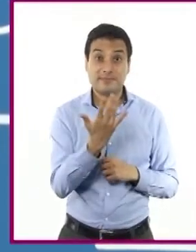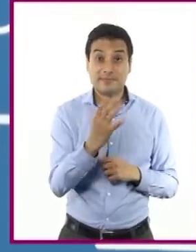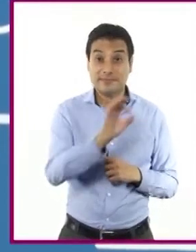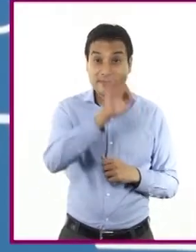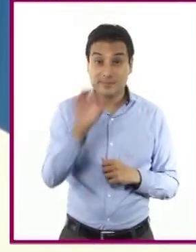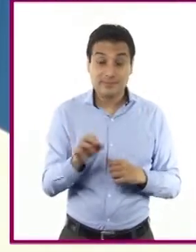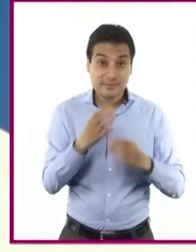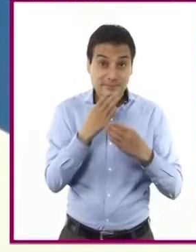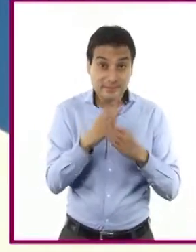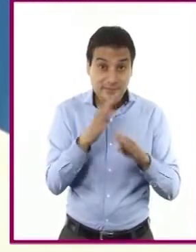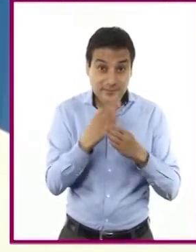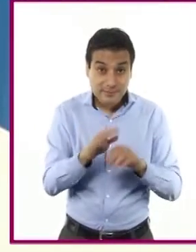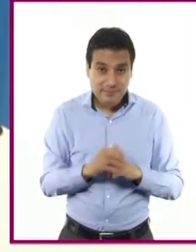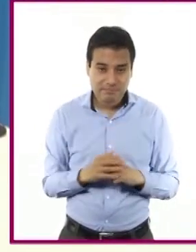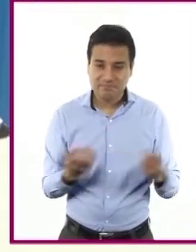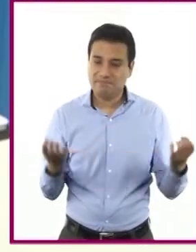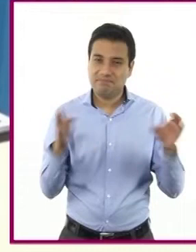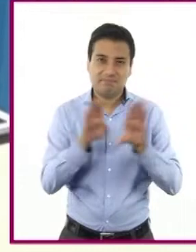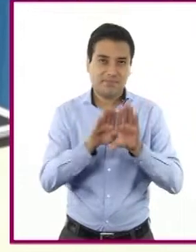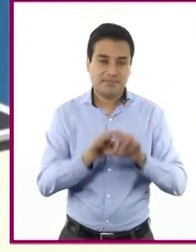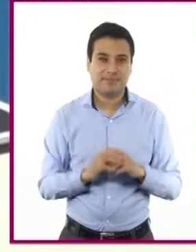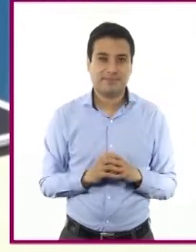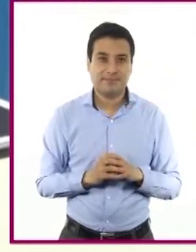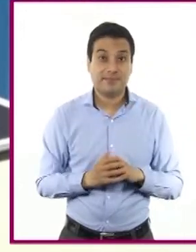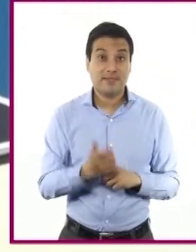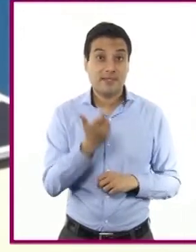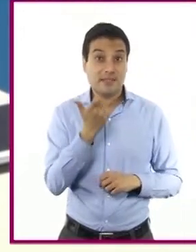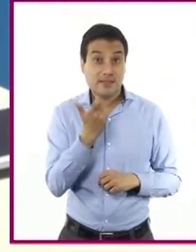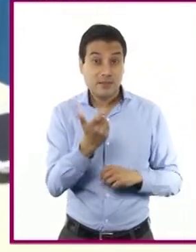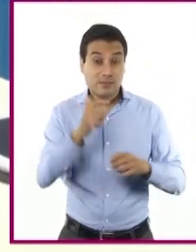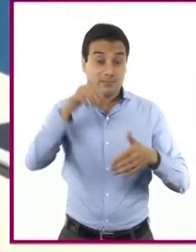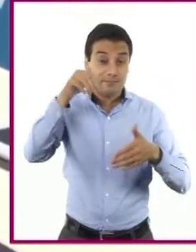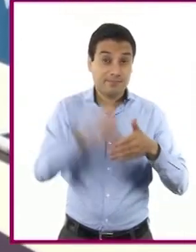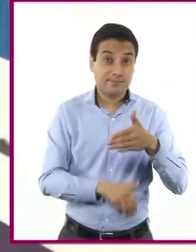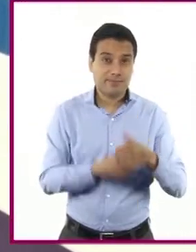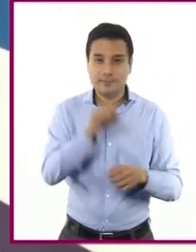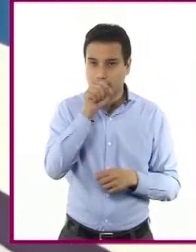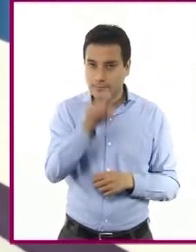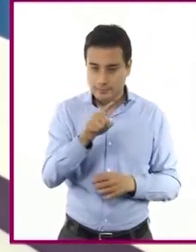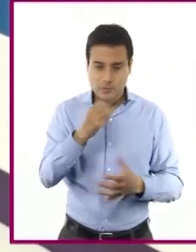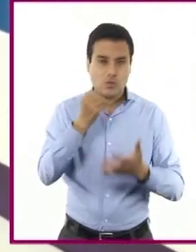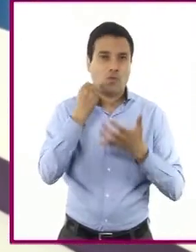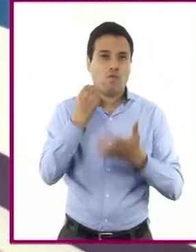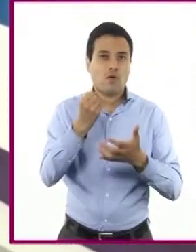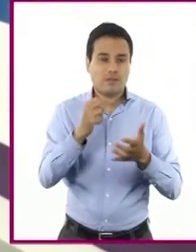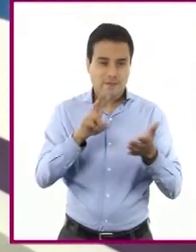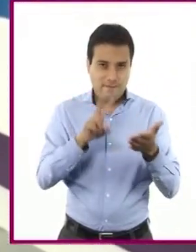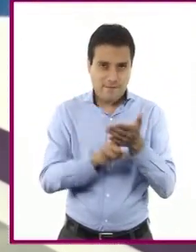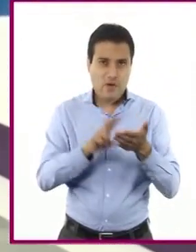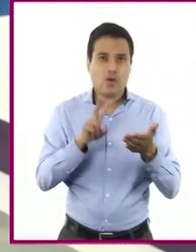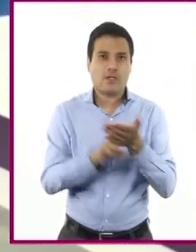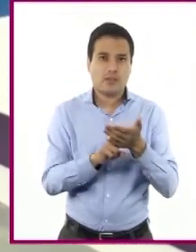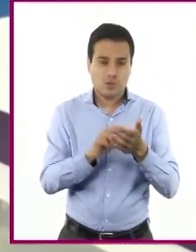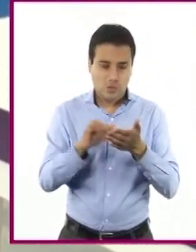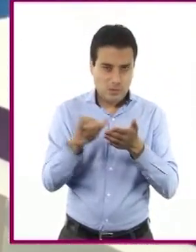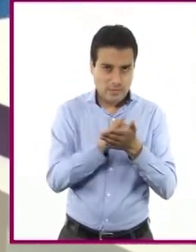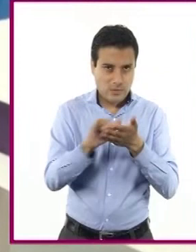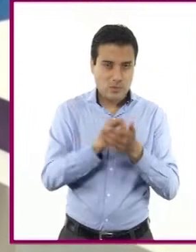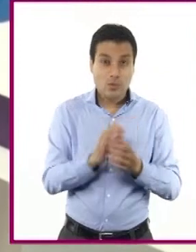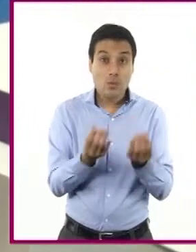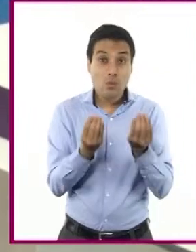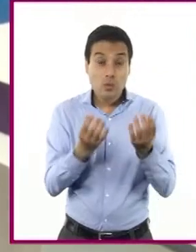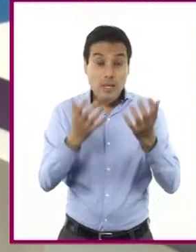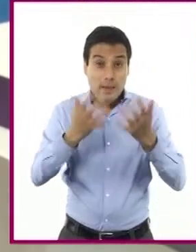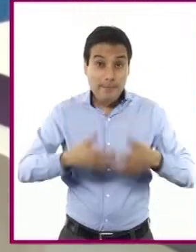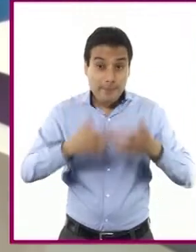quebraron. La crisis financiera sucedió en la Bolsa de Valores de Nueva York, donde cotizaban las mayores empresas